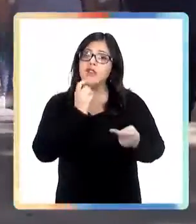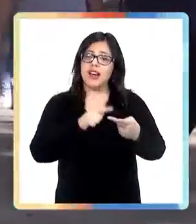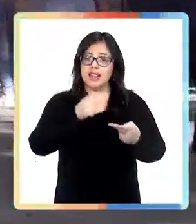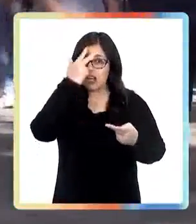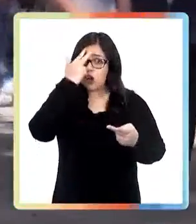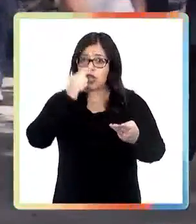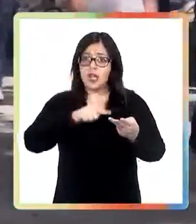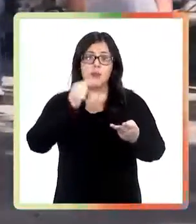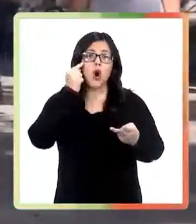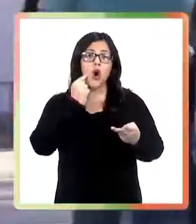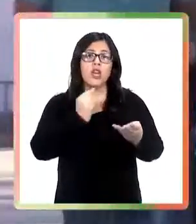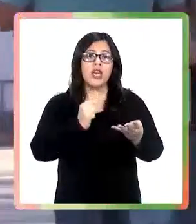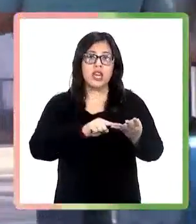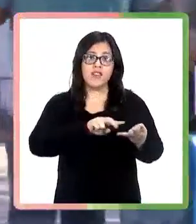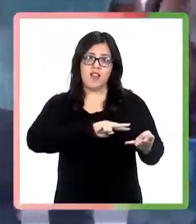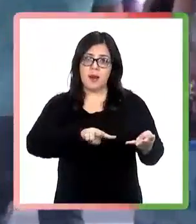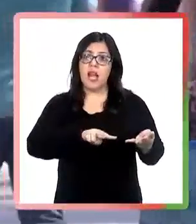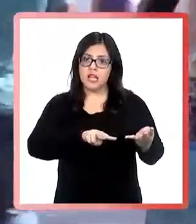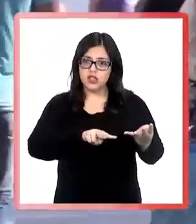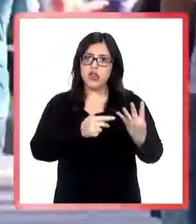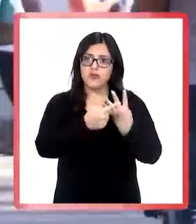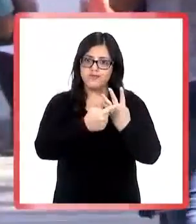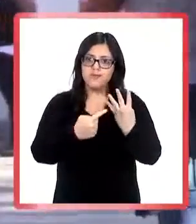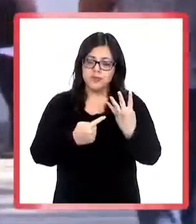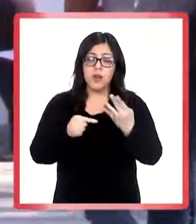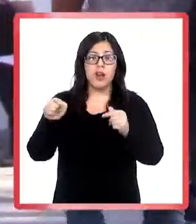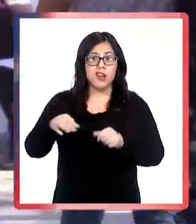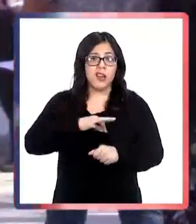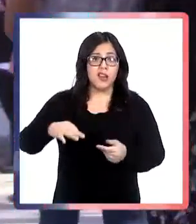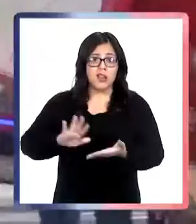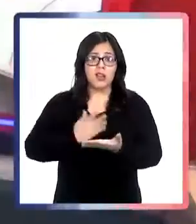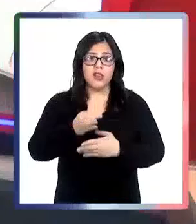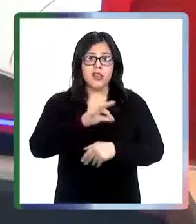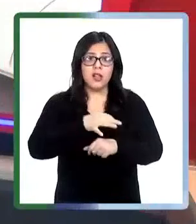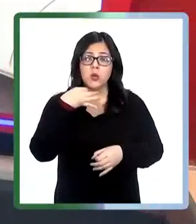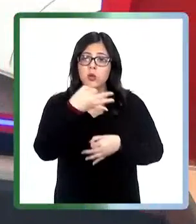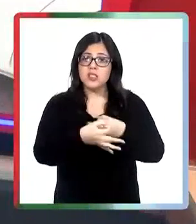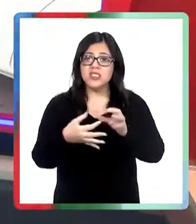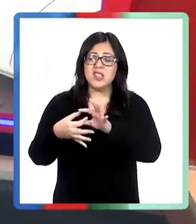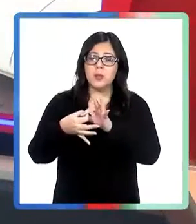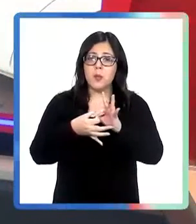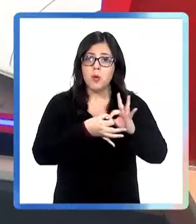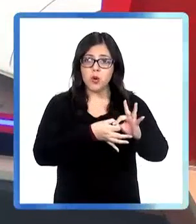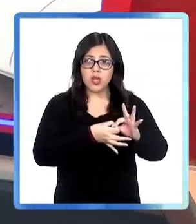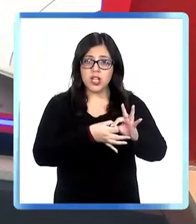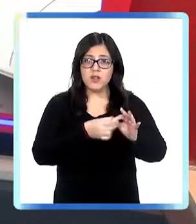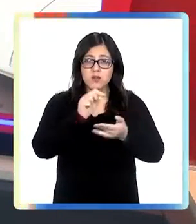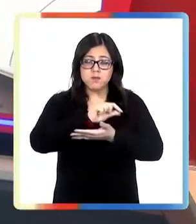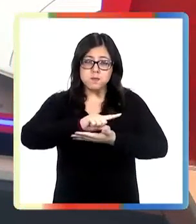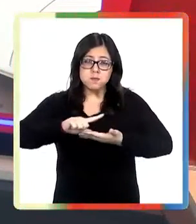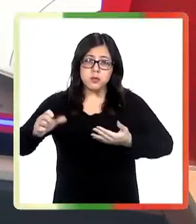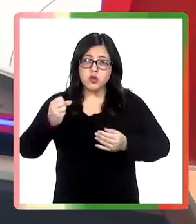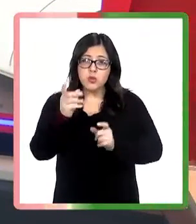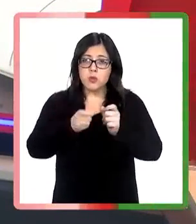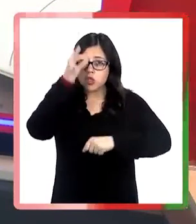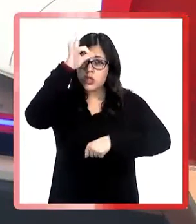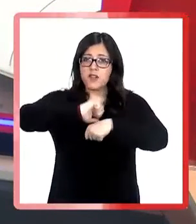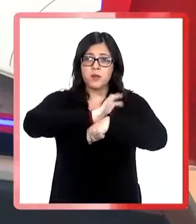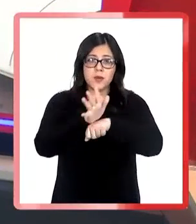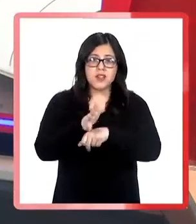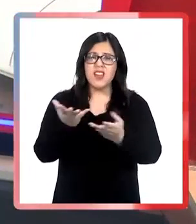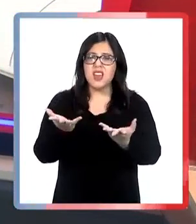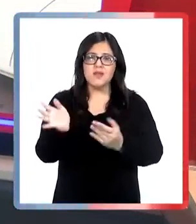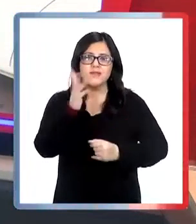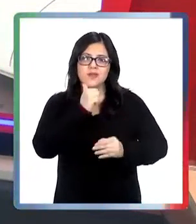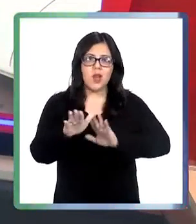Antofagasta, Coquimbo, O'Higgins y Valparaíso. Según el Ministerio de Salud, una de las causas de este aumento de contagios es la falta